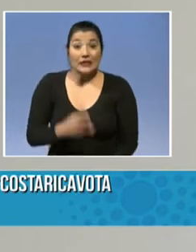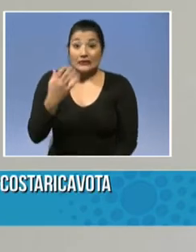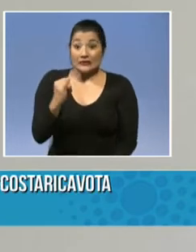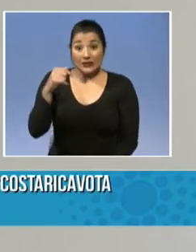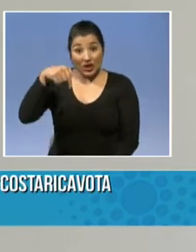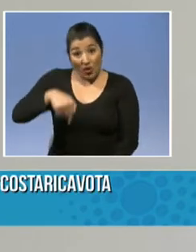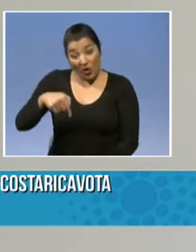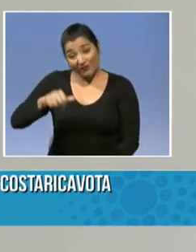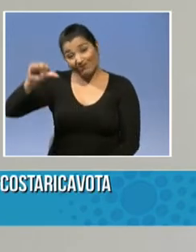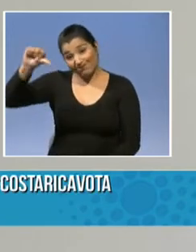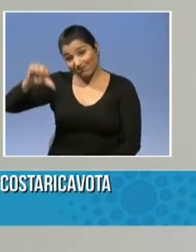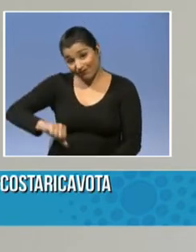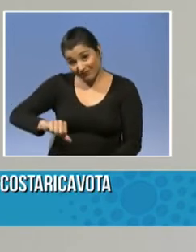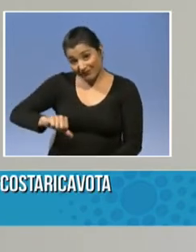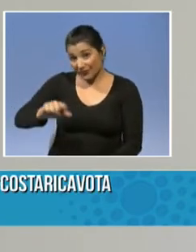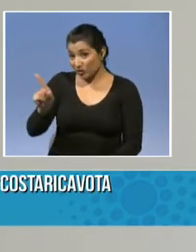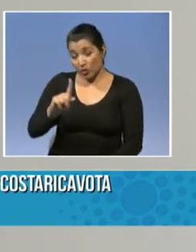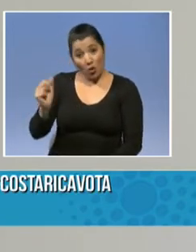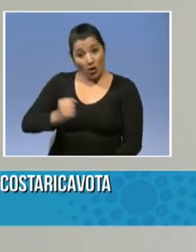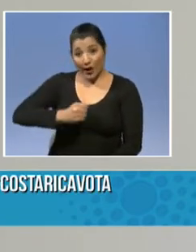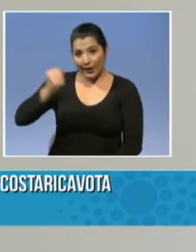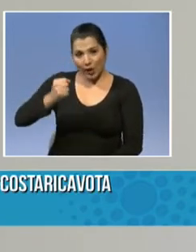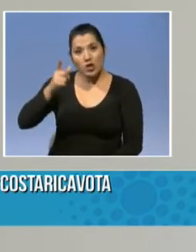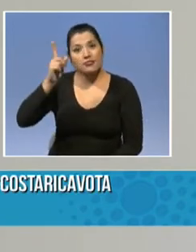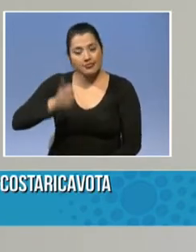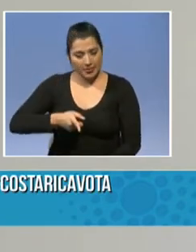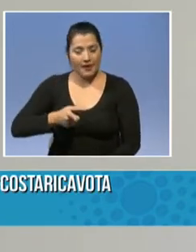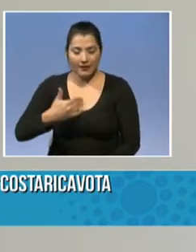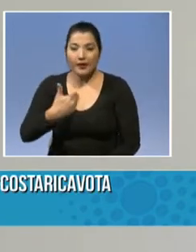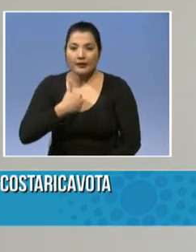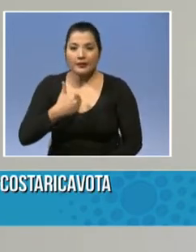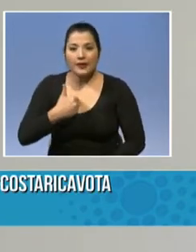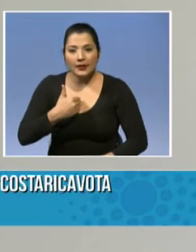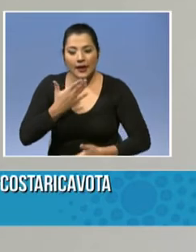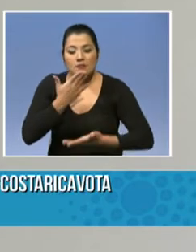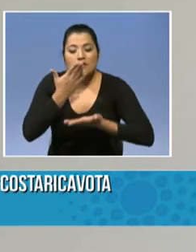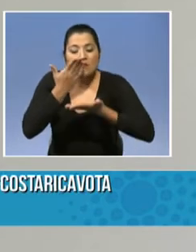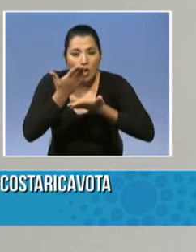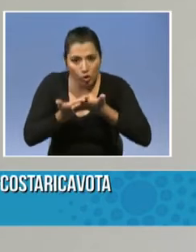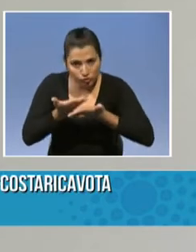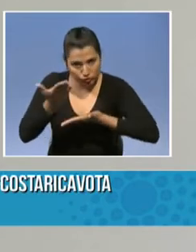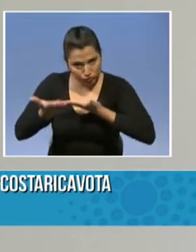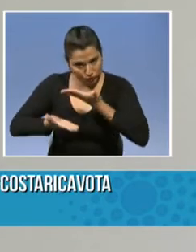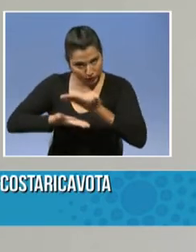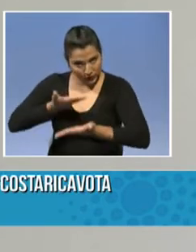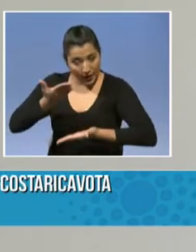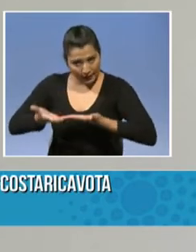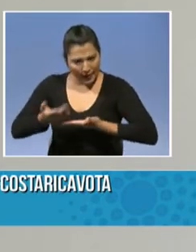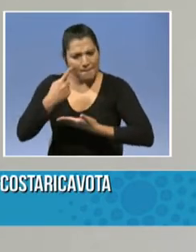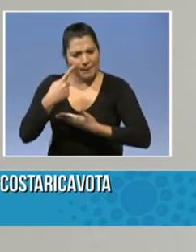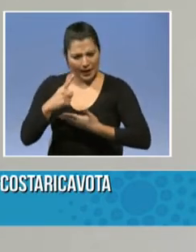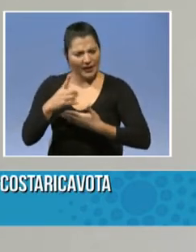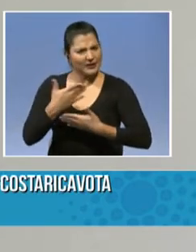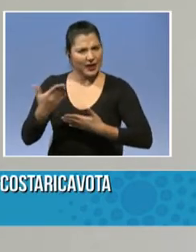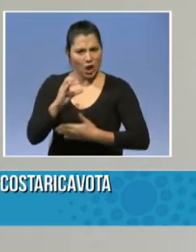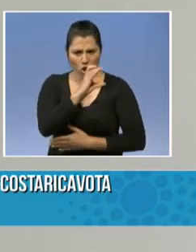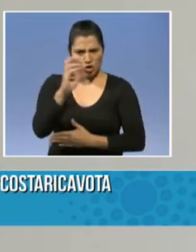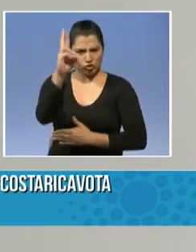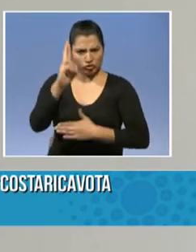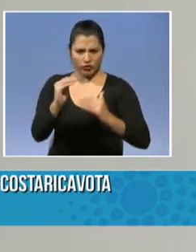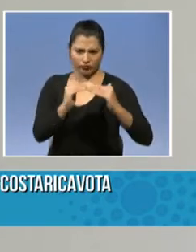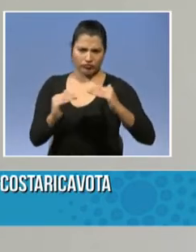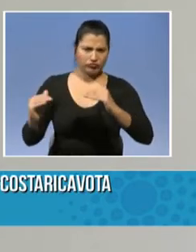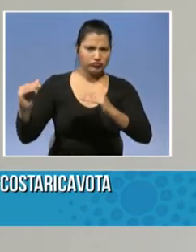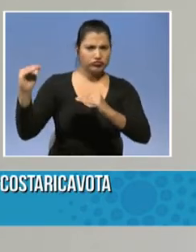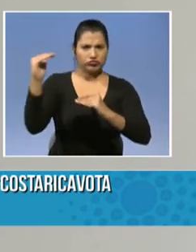hoy sufran la decepción de la derrota deben tener la generosidad y la hidalguía para poner a Costa Rica por encima de